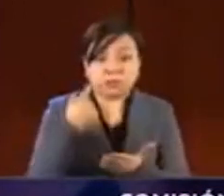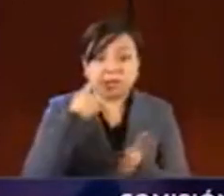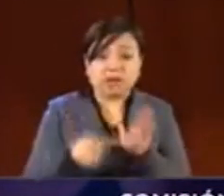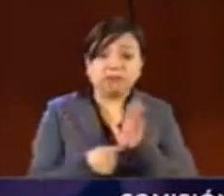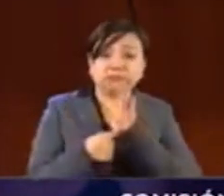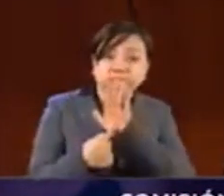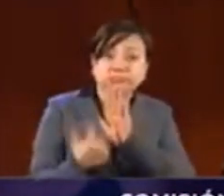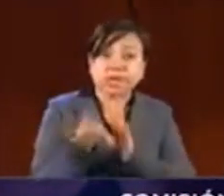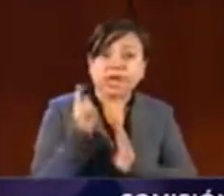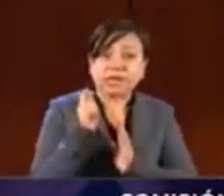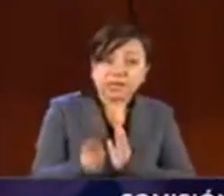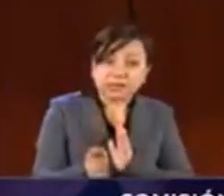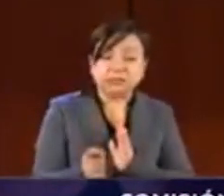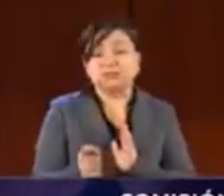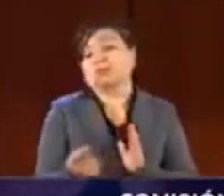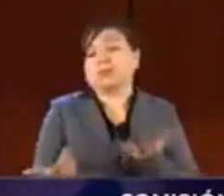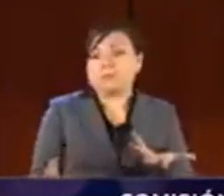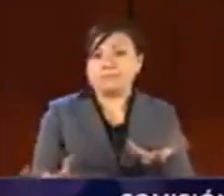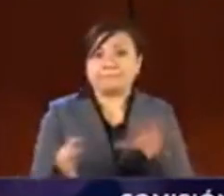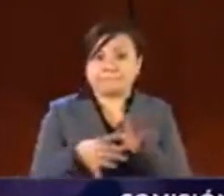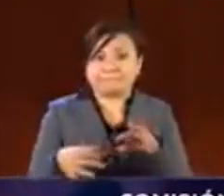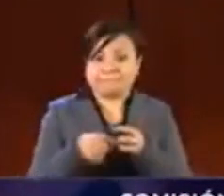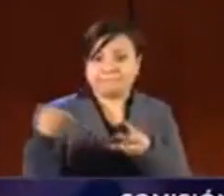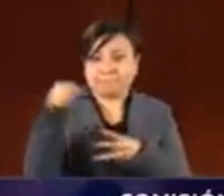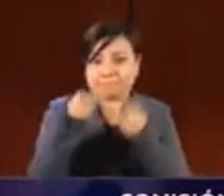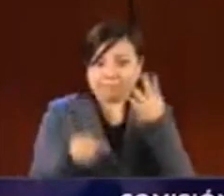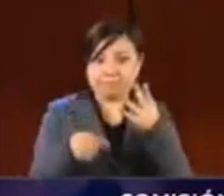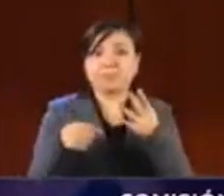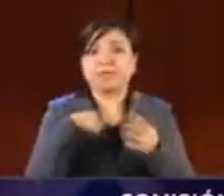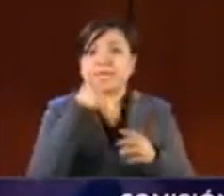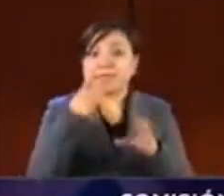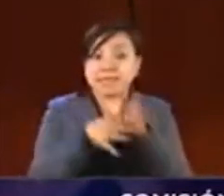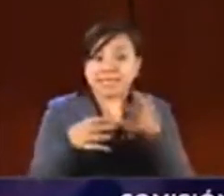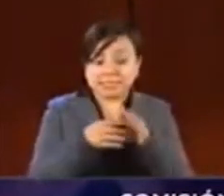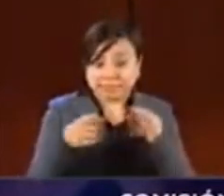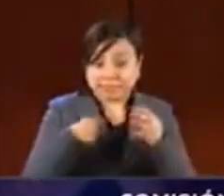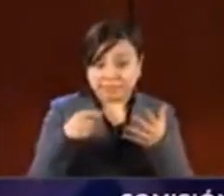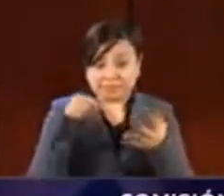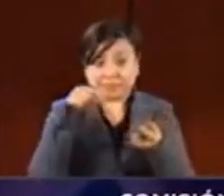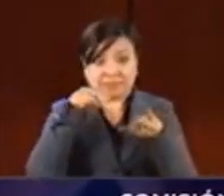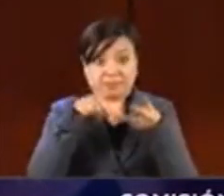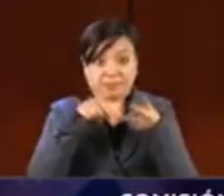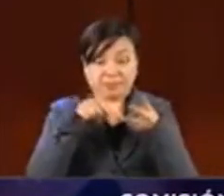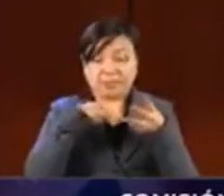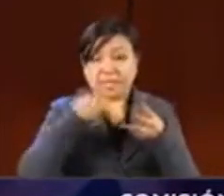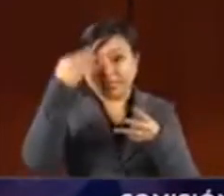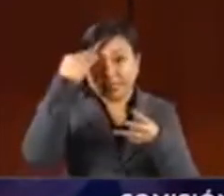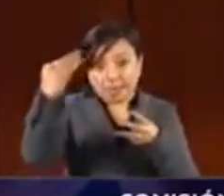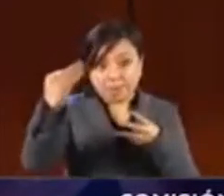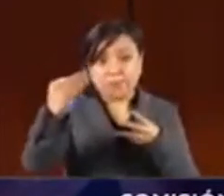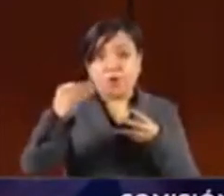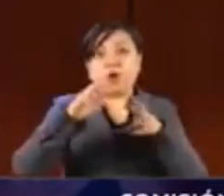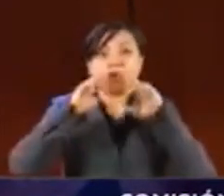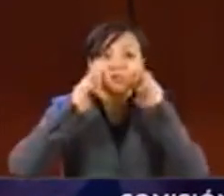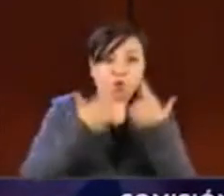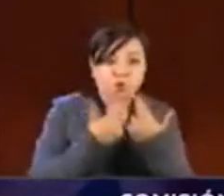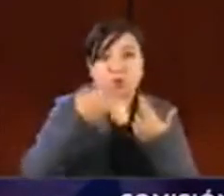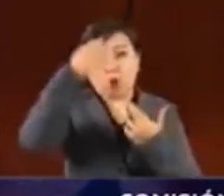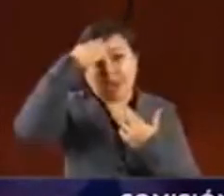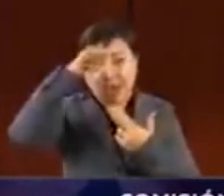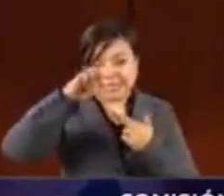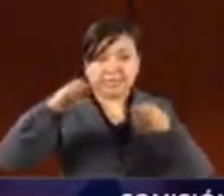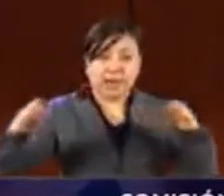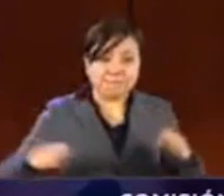dice, tercero, el periodo de sesiones extraordinarias, la Cámara de Diputados se ocupará